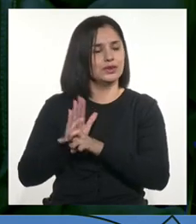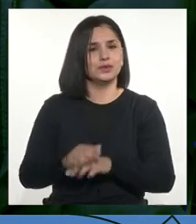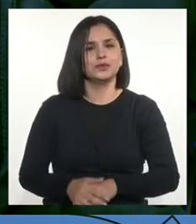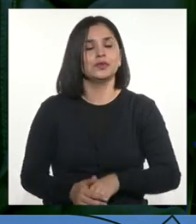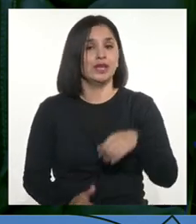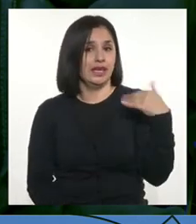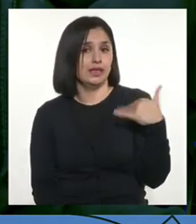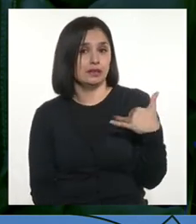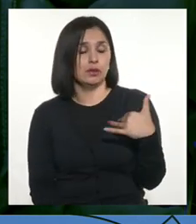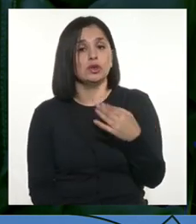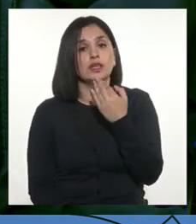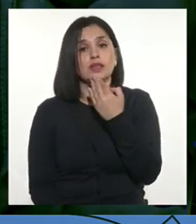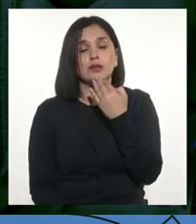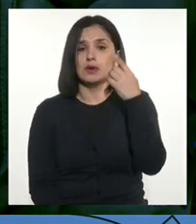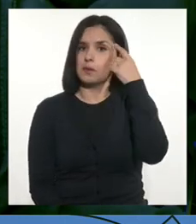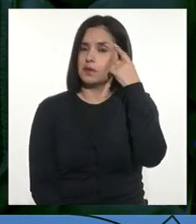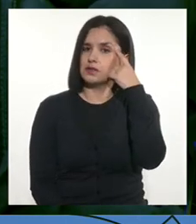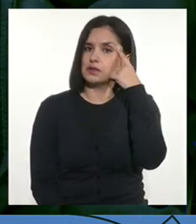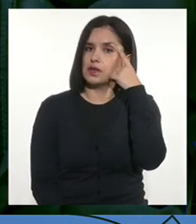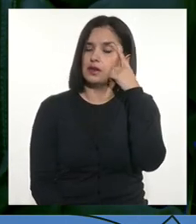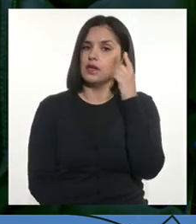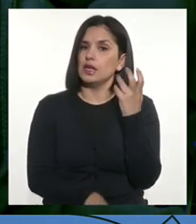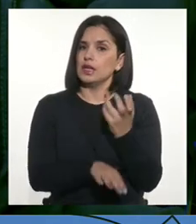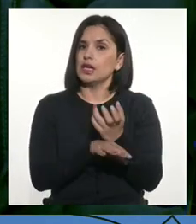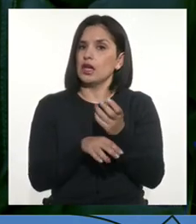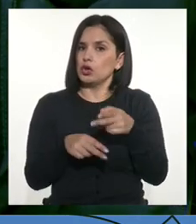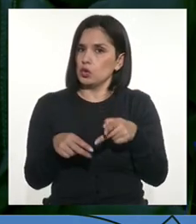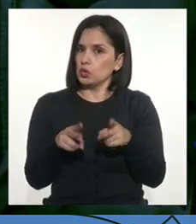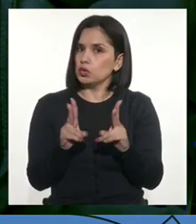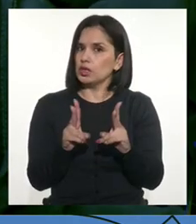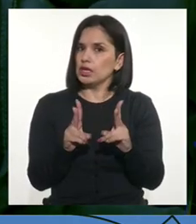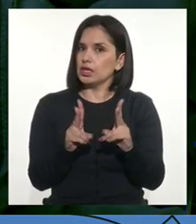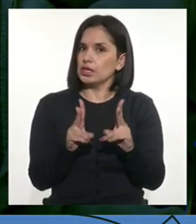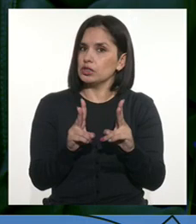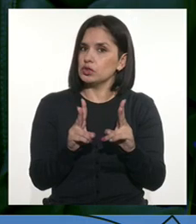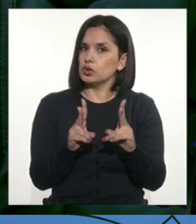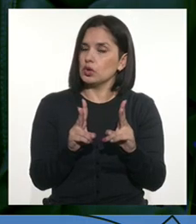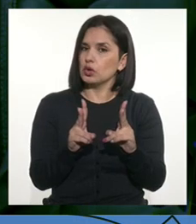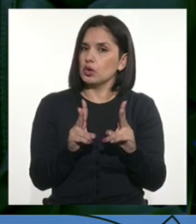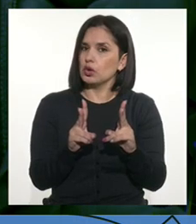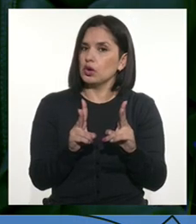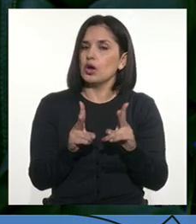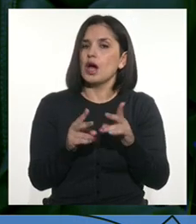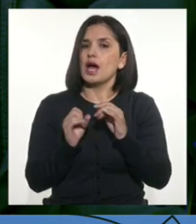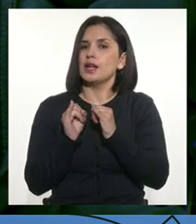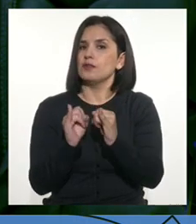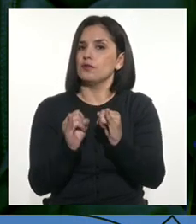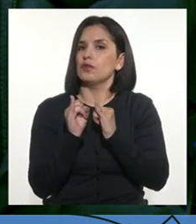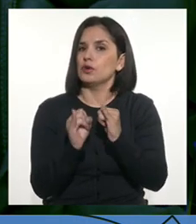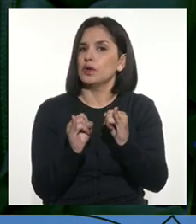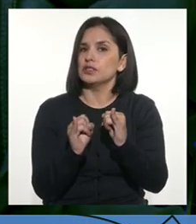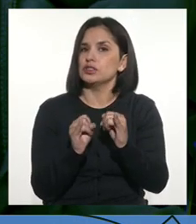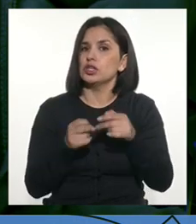importante también considerar que hay un derecho derivado en el derecho a la información que es el derecho a la información